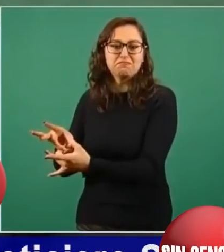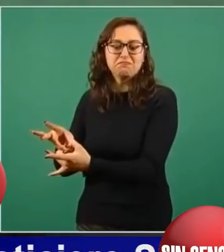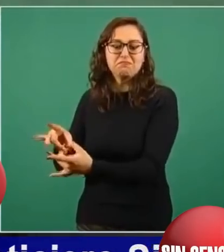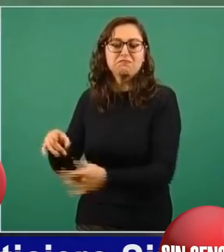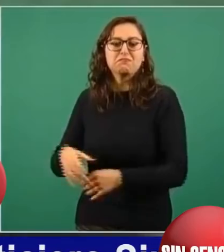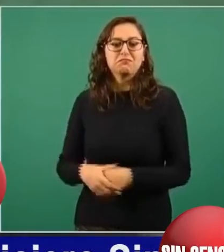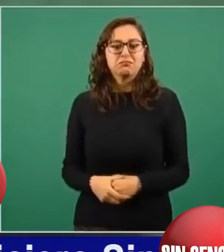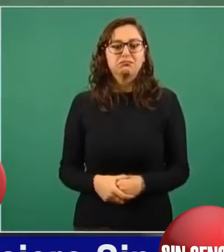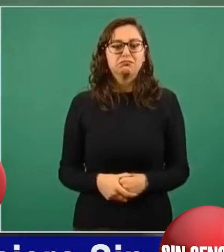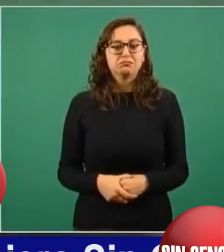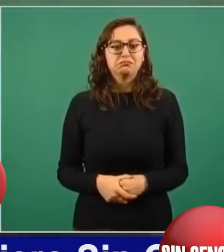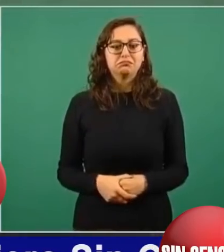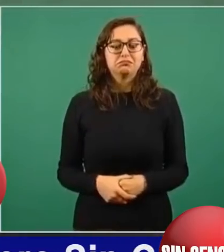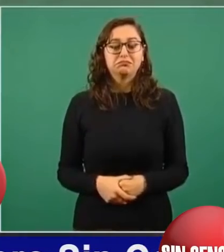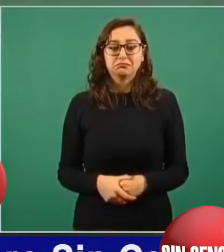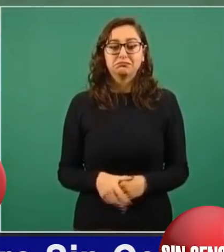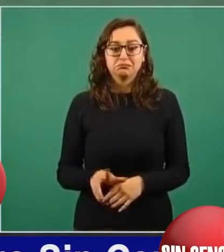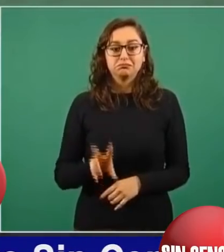beneficiado